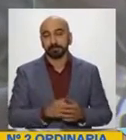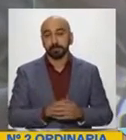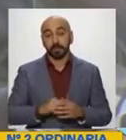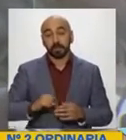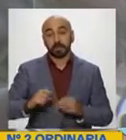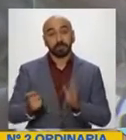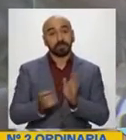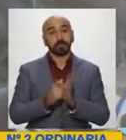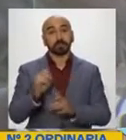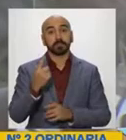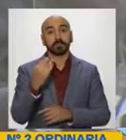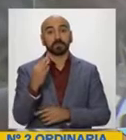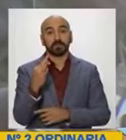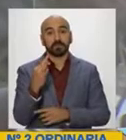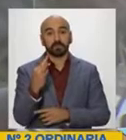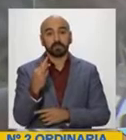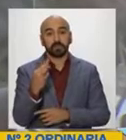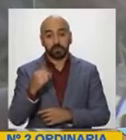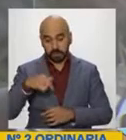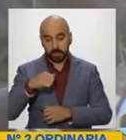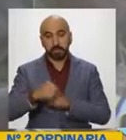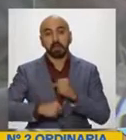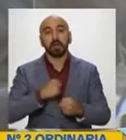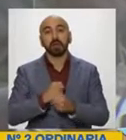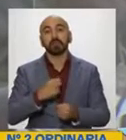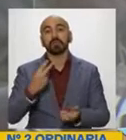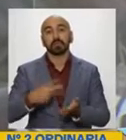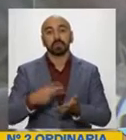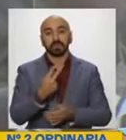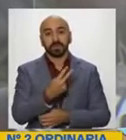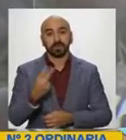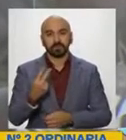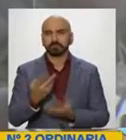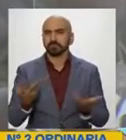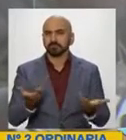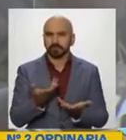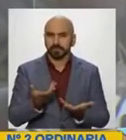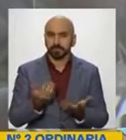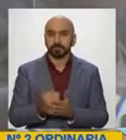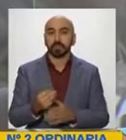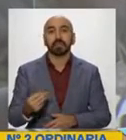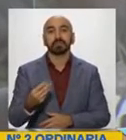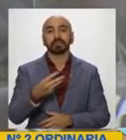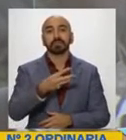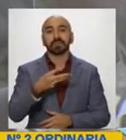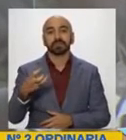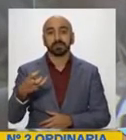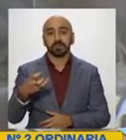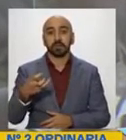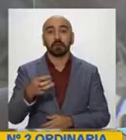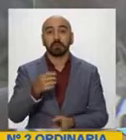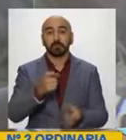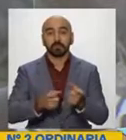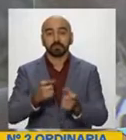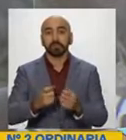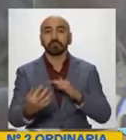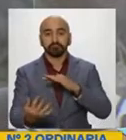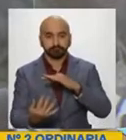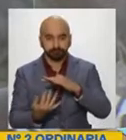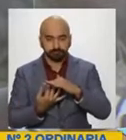1 de febrero del año que empieza, 2022, entraron 300 migrantes en la zona de